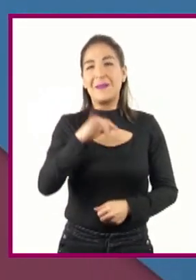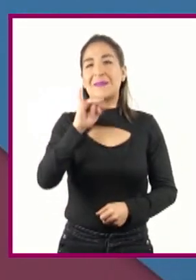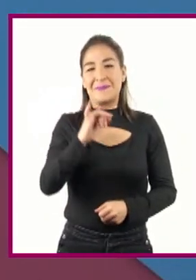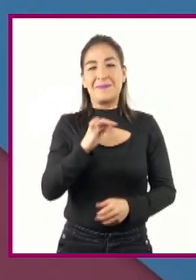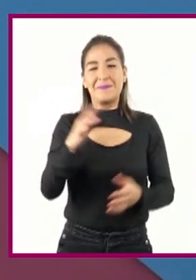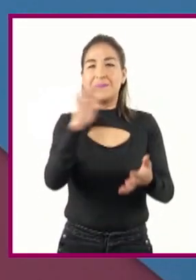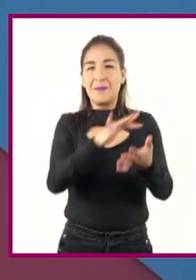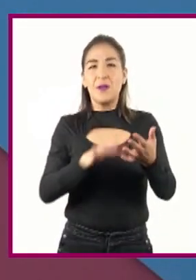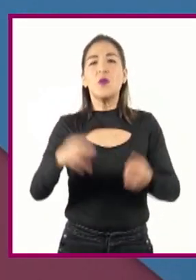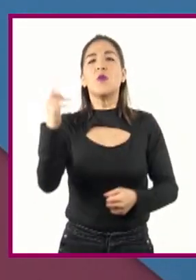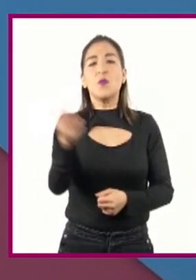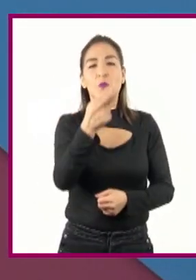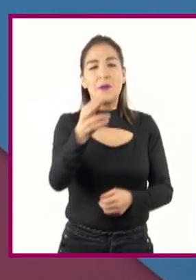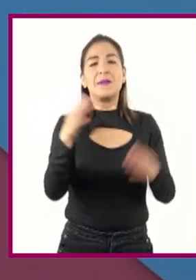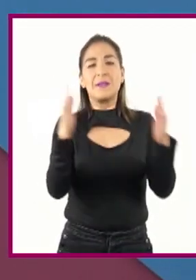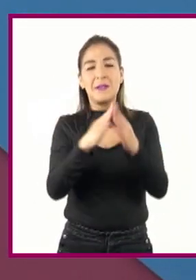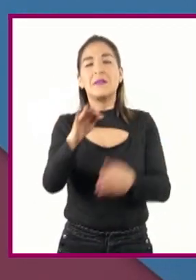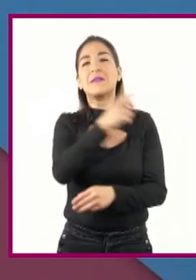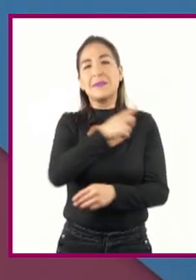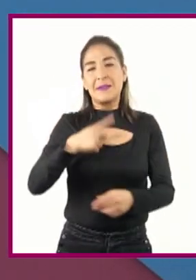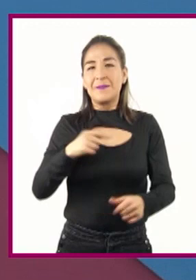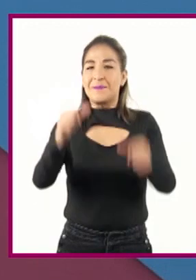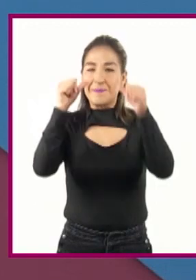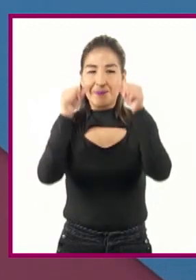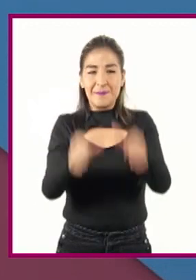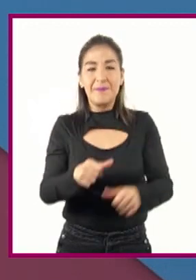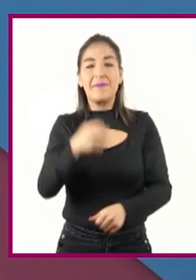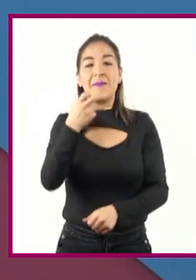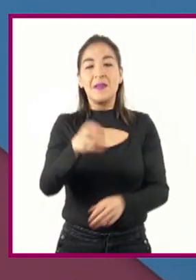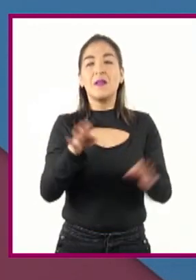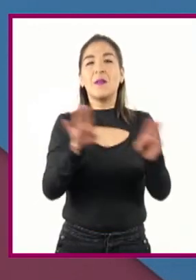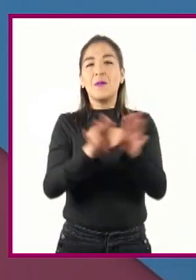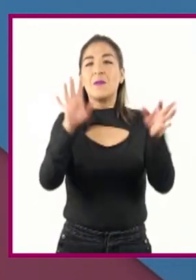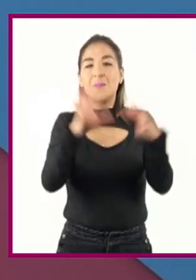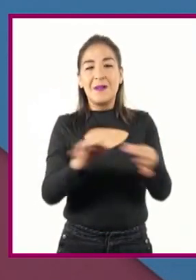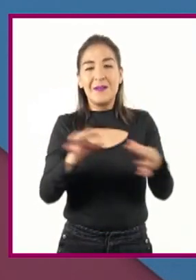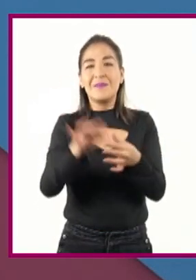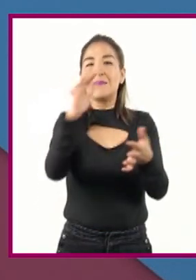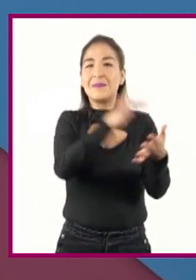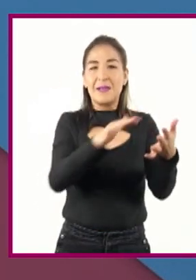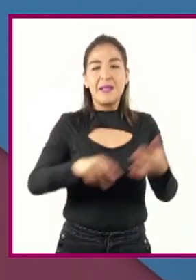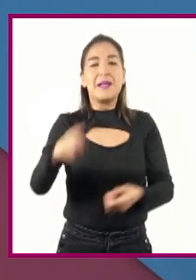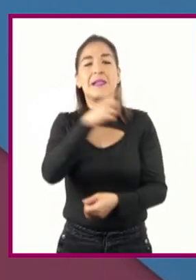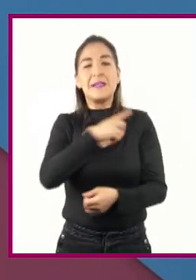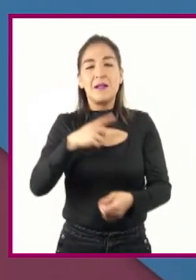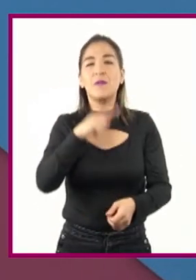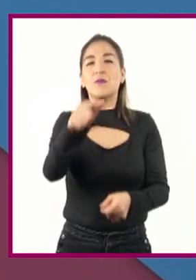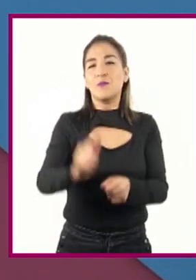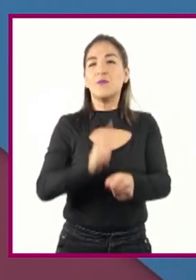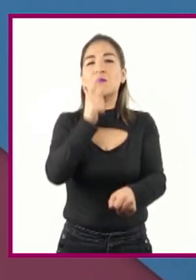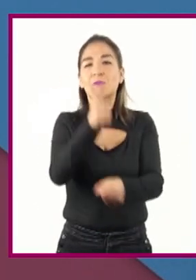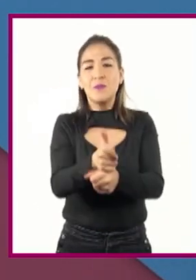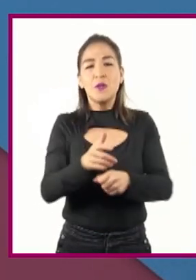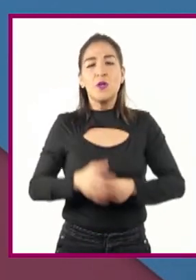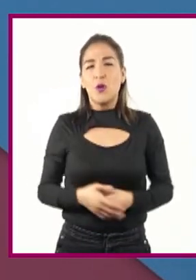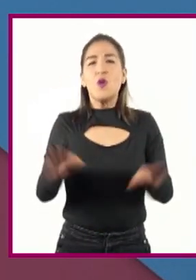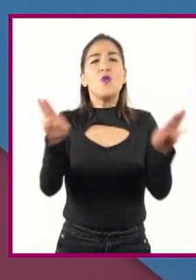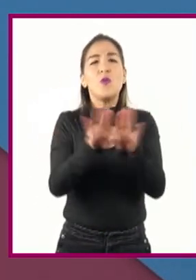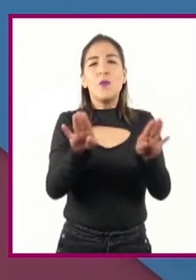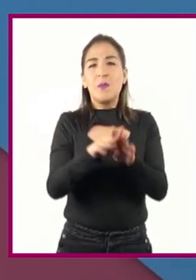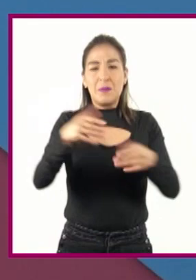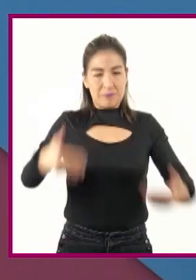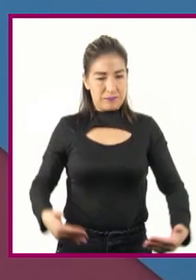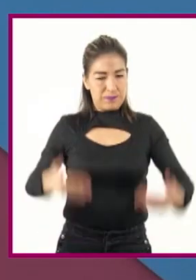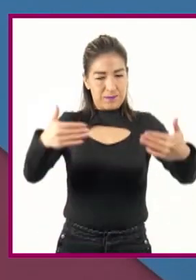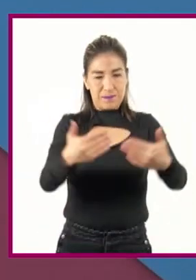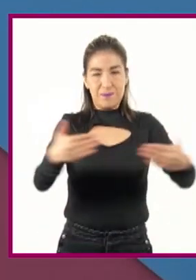perfecto. Ustedes en casa pongan mucha atención y en el transcurso de la lectura traten de identificar cómo eran las